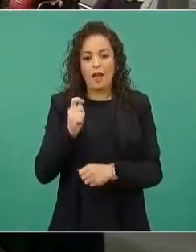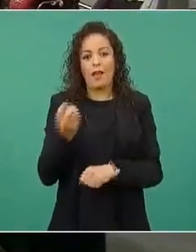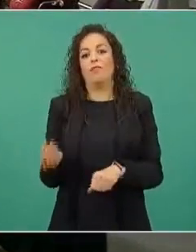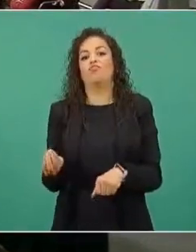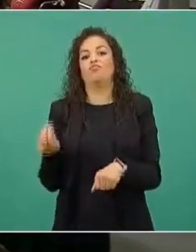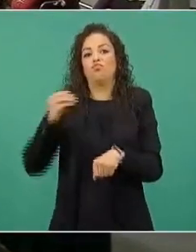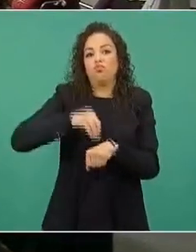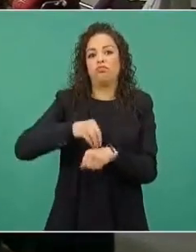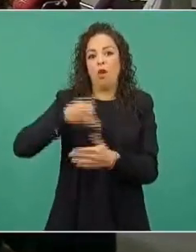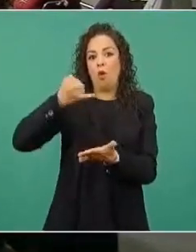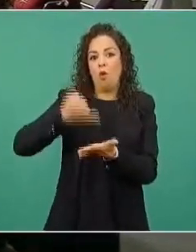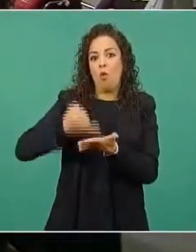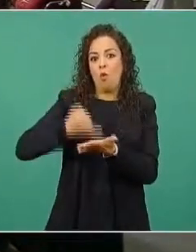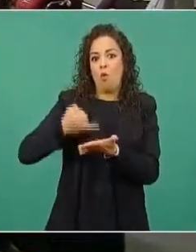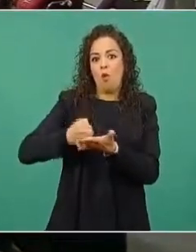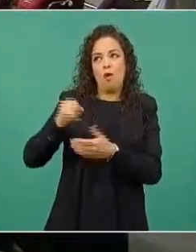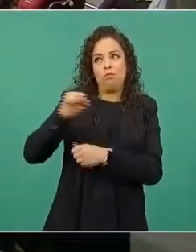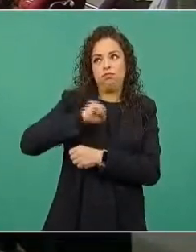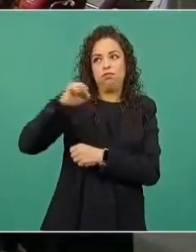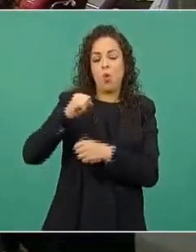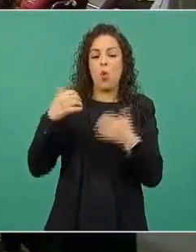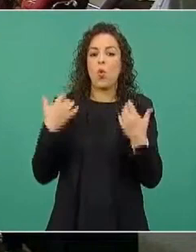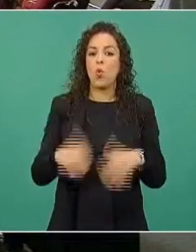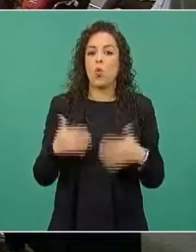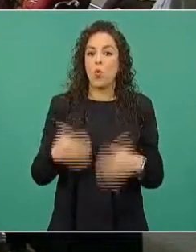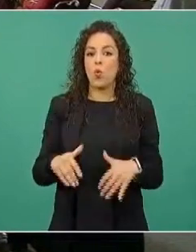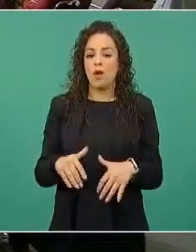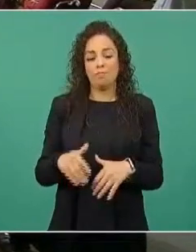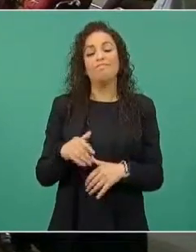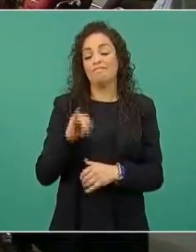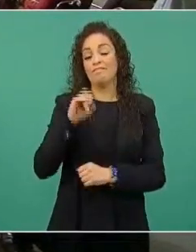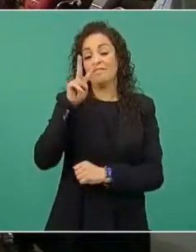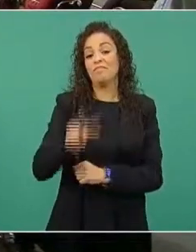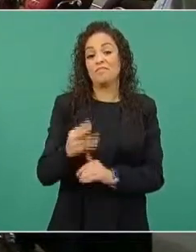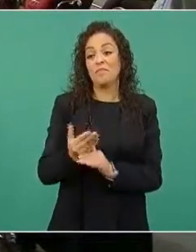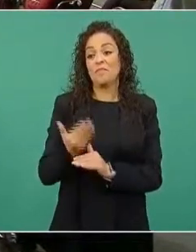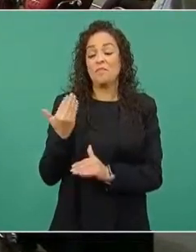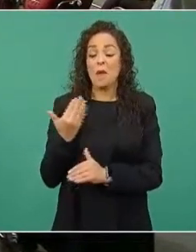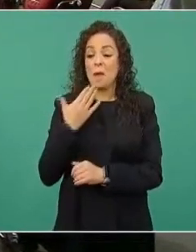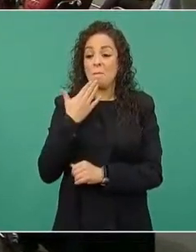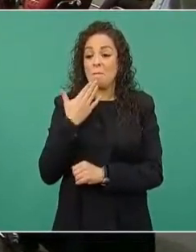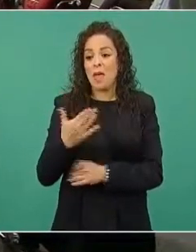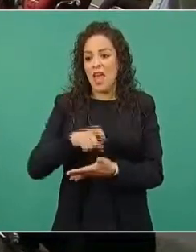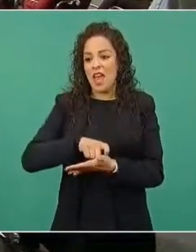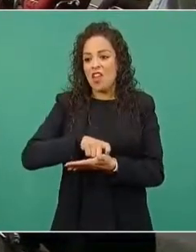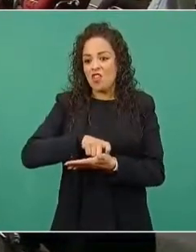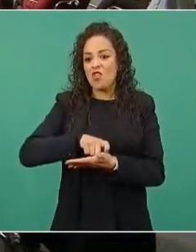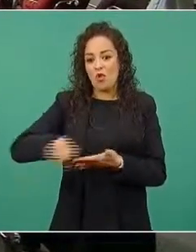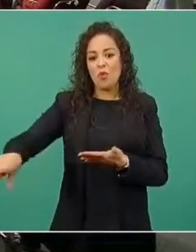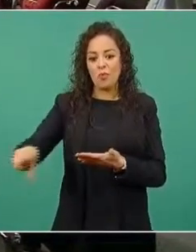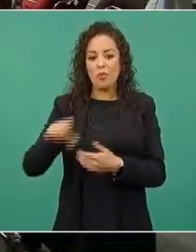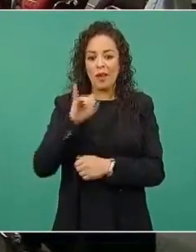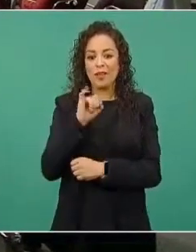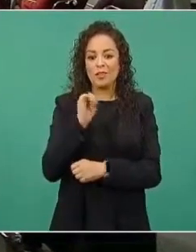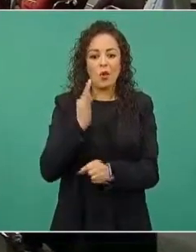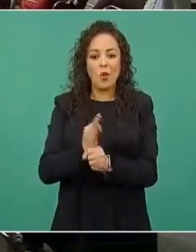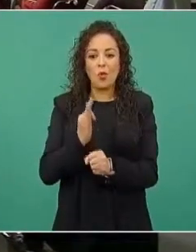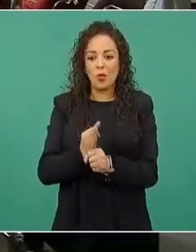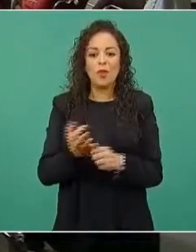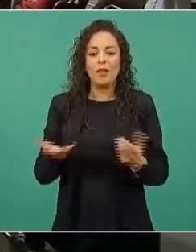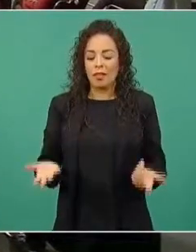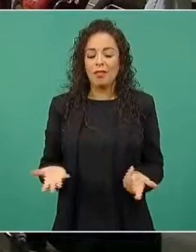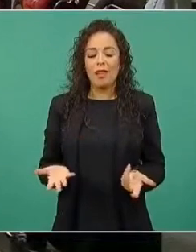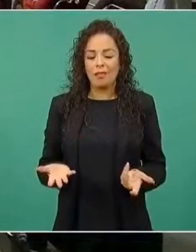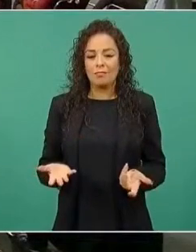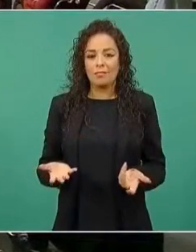inflación. Entonces, sí fue una buena compra, ¿no? Lo que se está haciendo, pero sí me